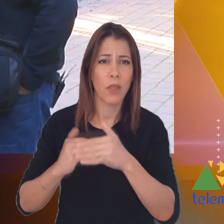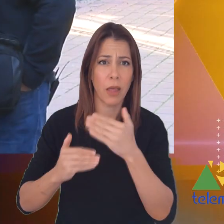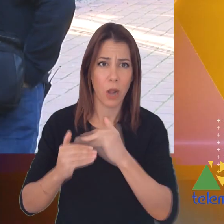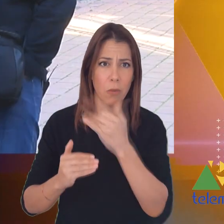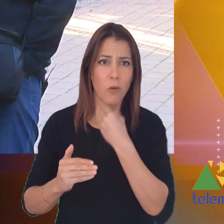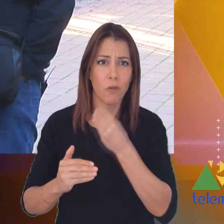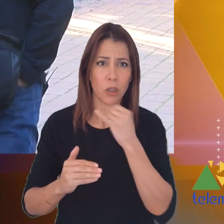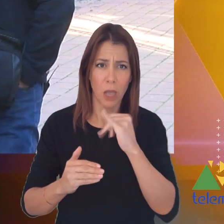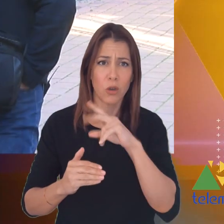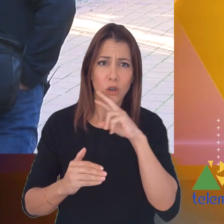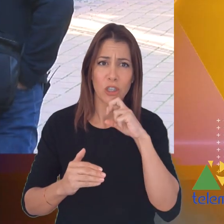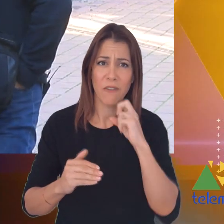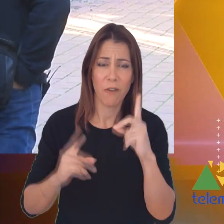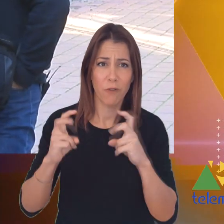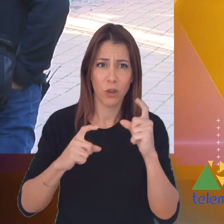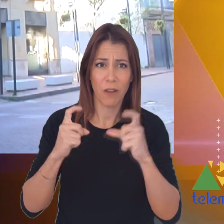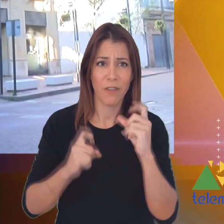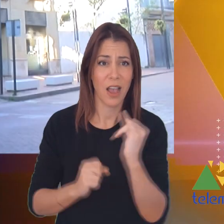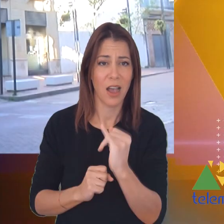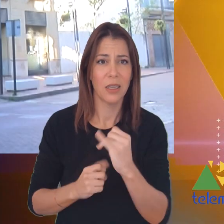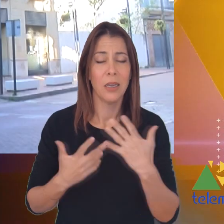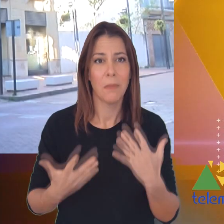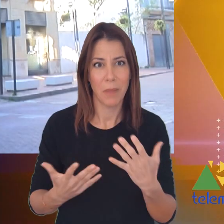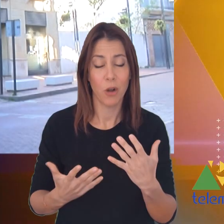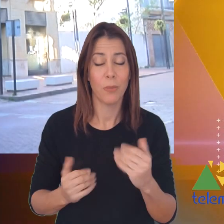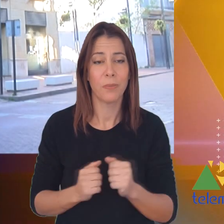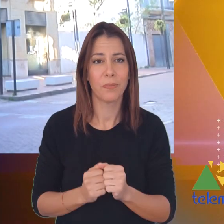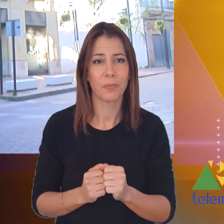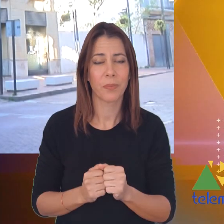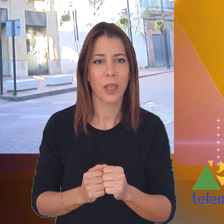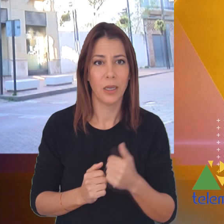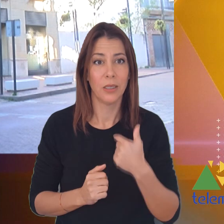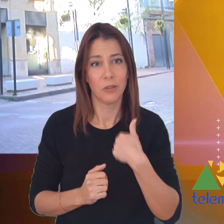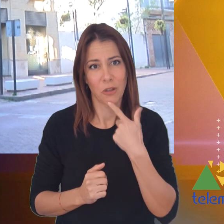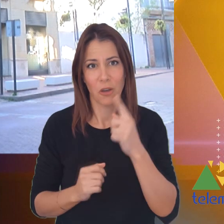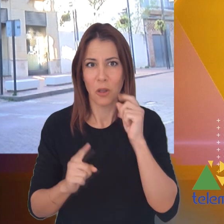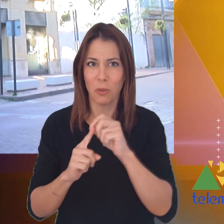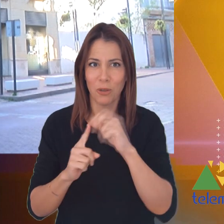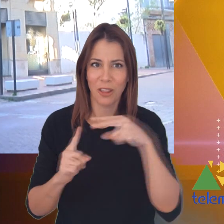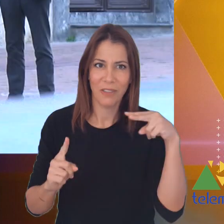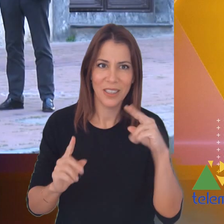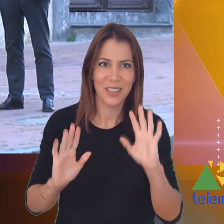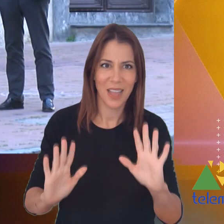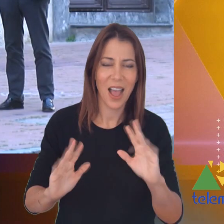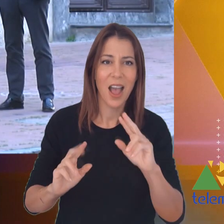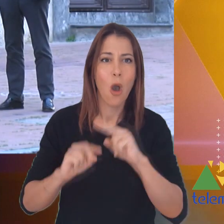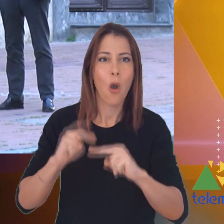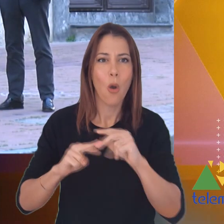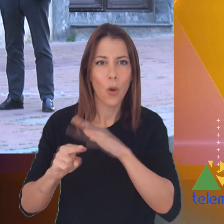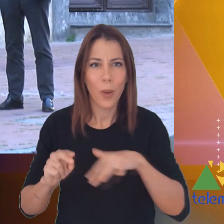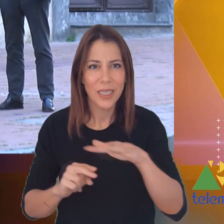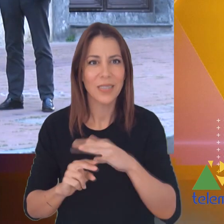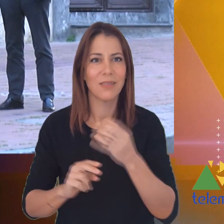fotografía, que yo diría incluso que es más bonita que lo que tenemos hoy, ¿no? Pero digo, desde el punto de vista hay alguna incluso con